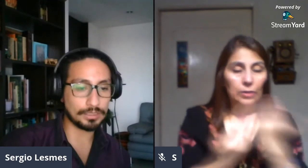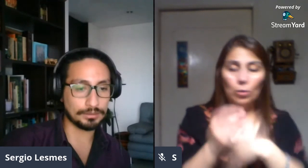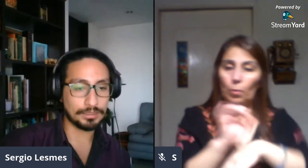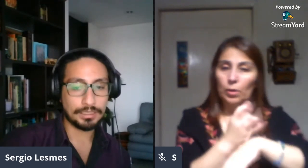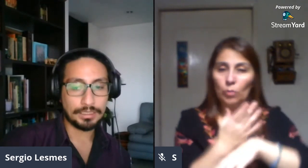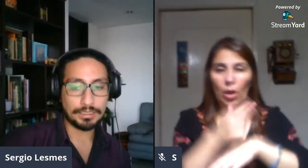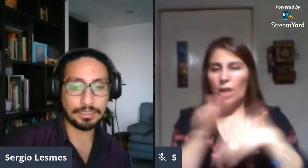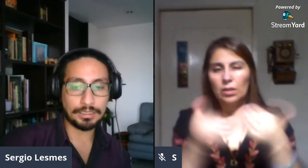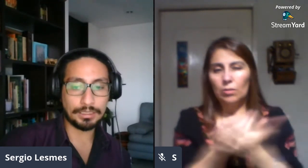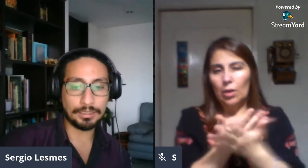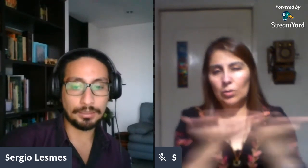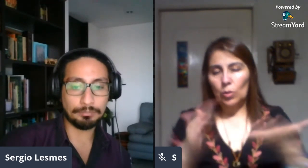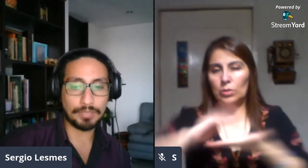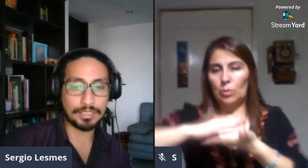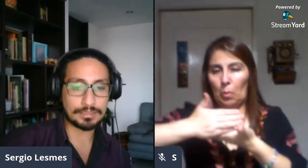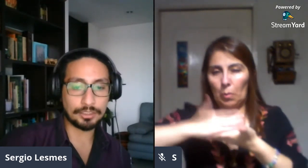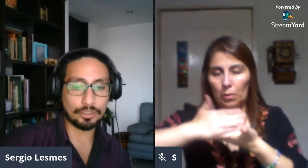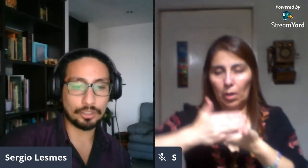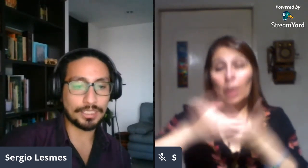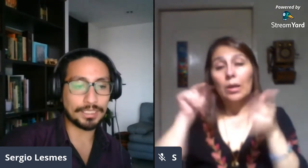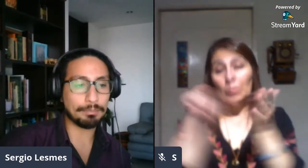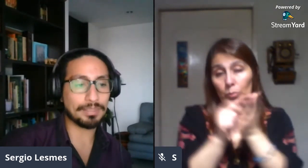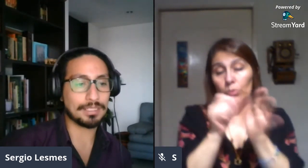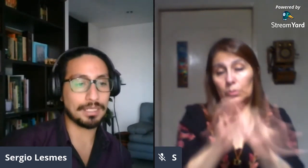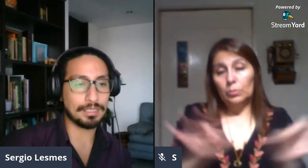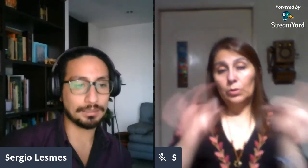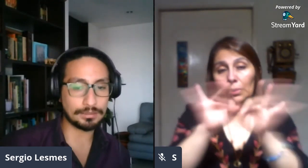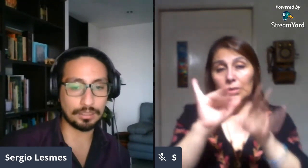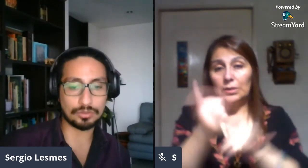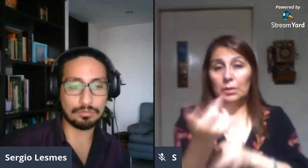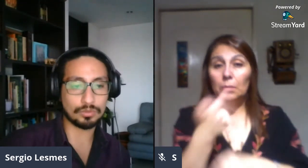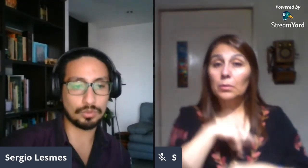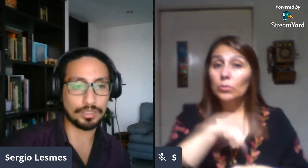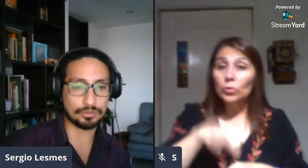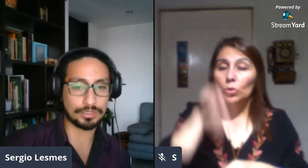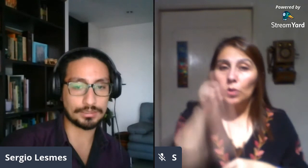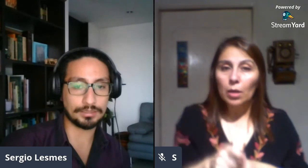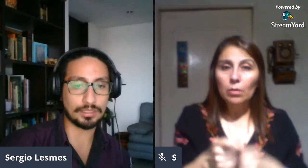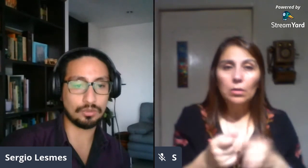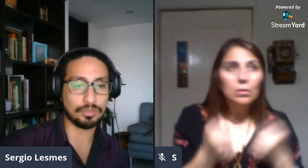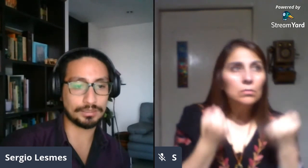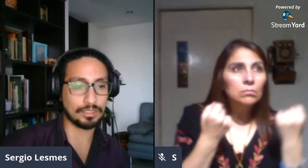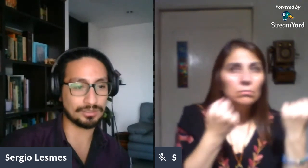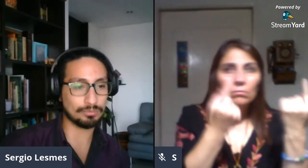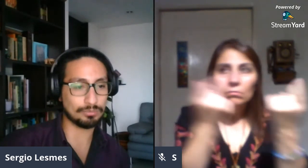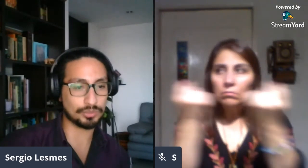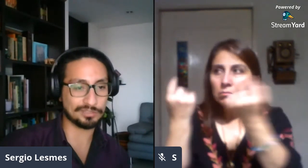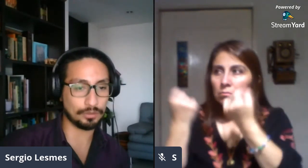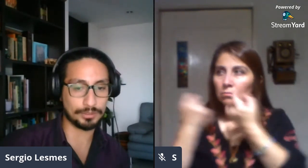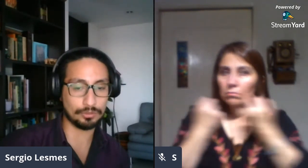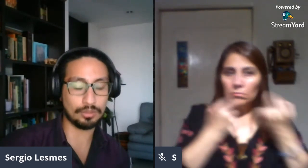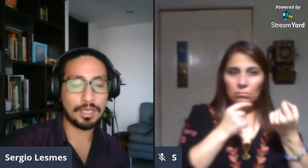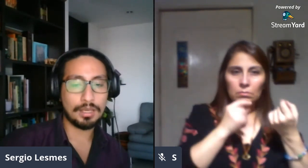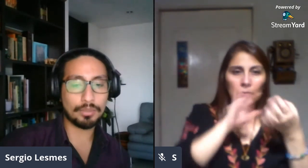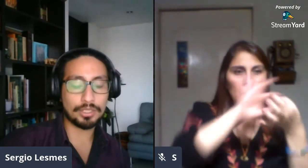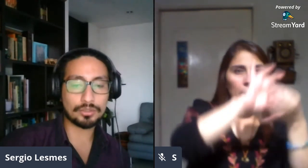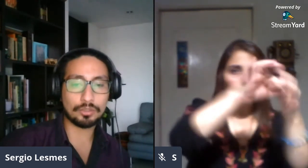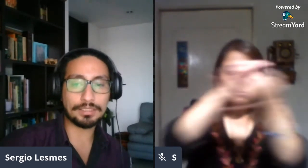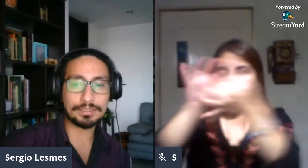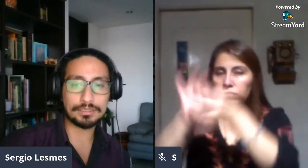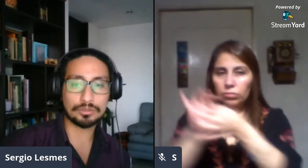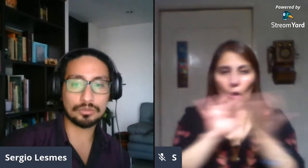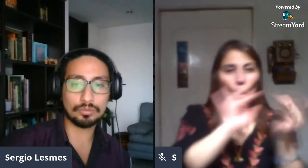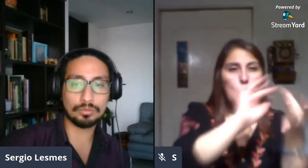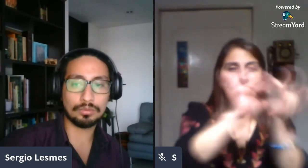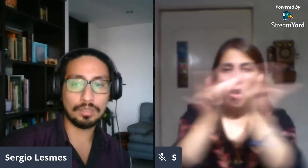muy importante, y en ese sentido creo que hay que empezar a entendernos como sujetos que están interconectados de muchas formas. Yo por eso